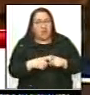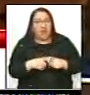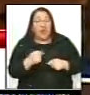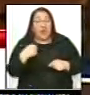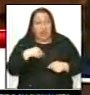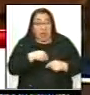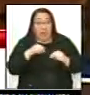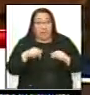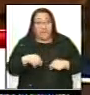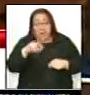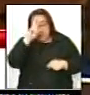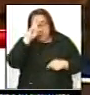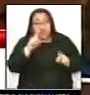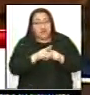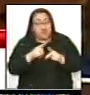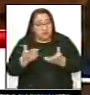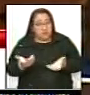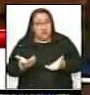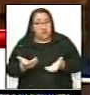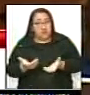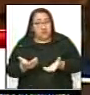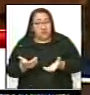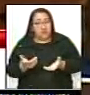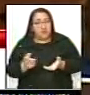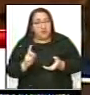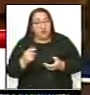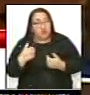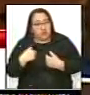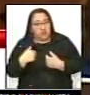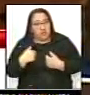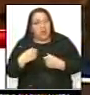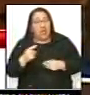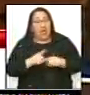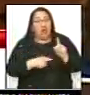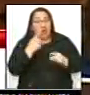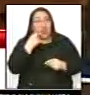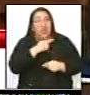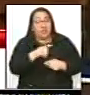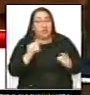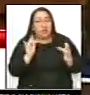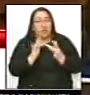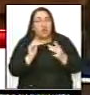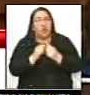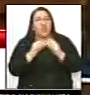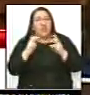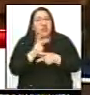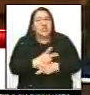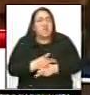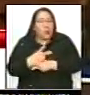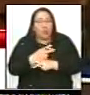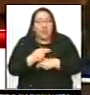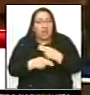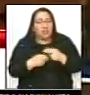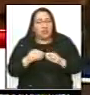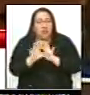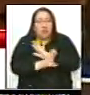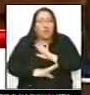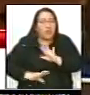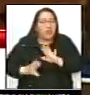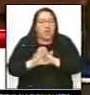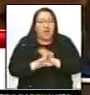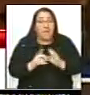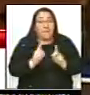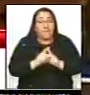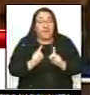puertos, aeropuertos, vías de transporte. Inclusive están vinculados a temas de seguridad nacional de Estado, pero